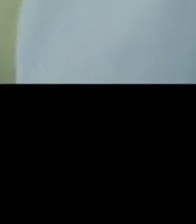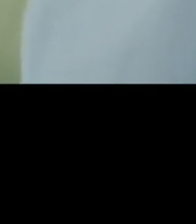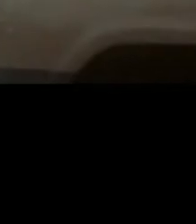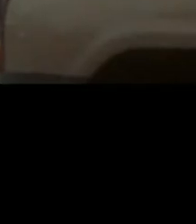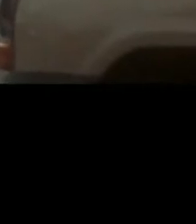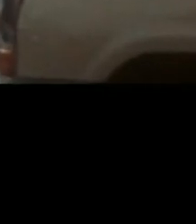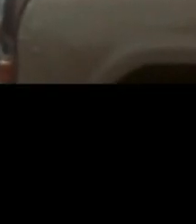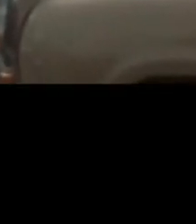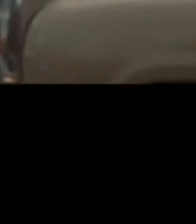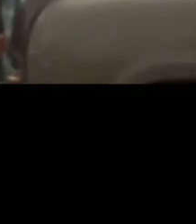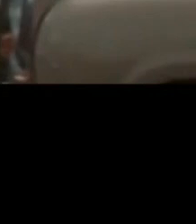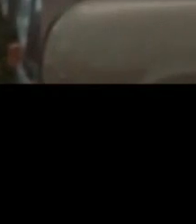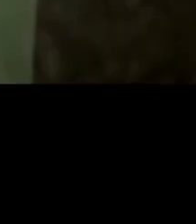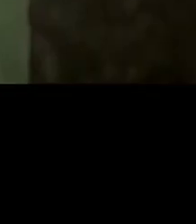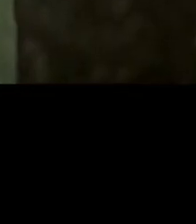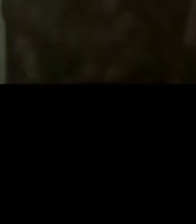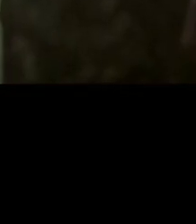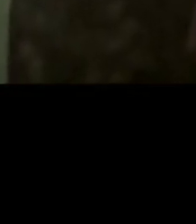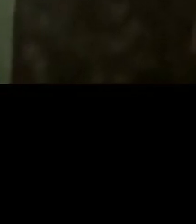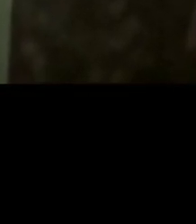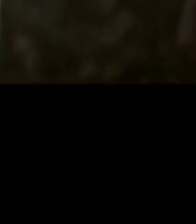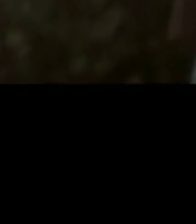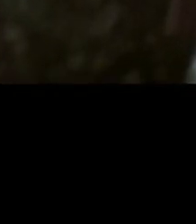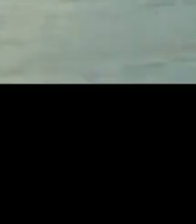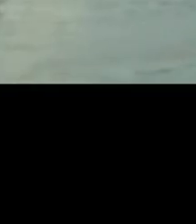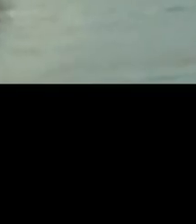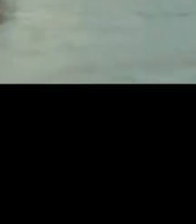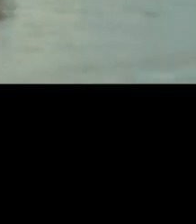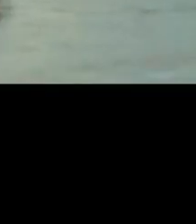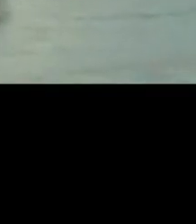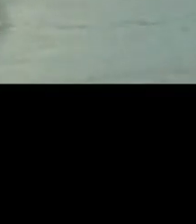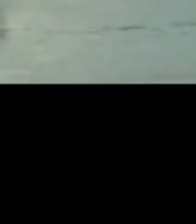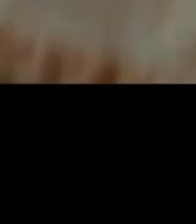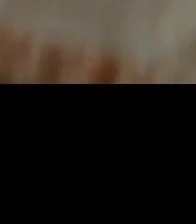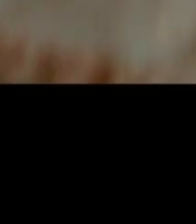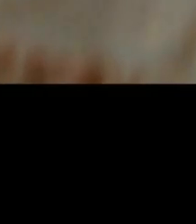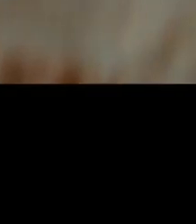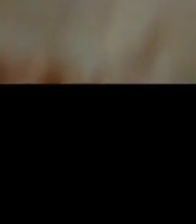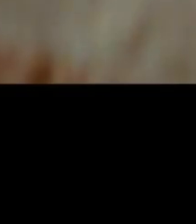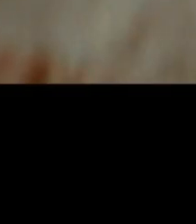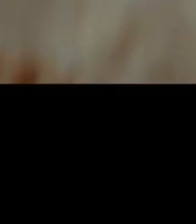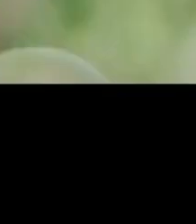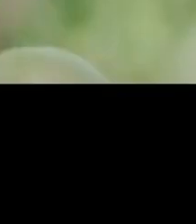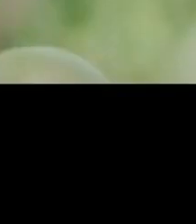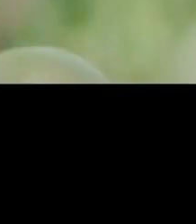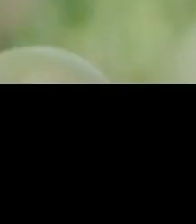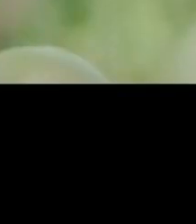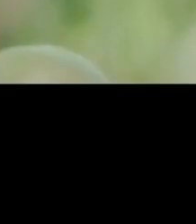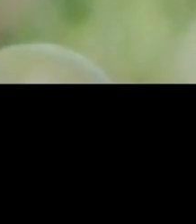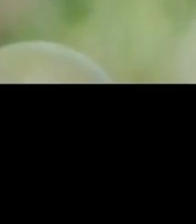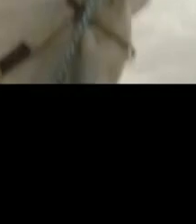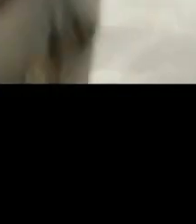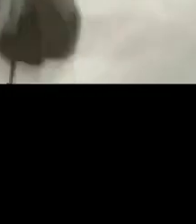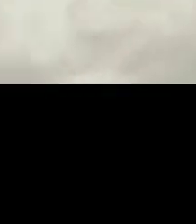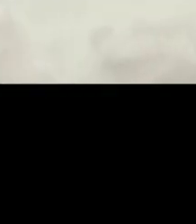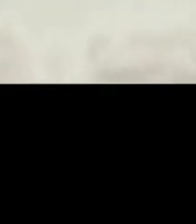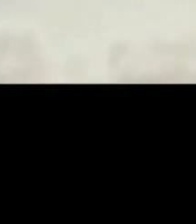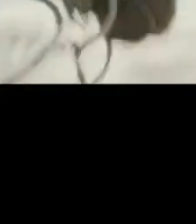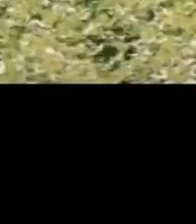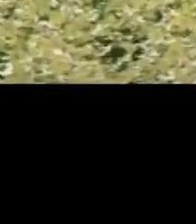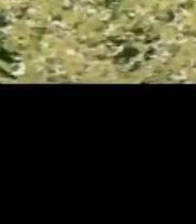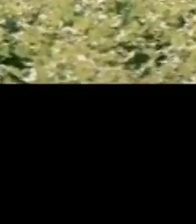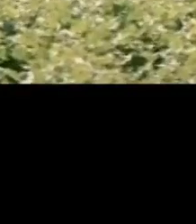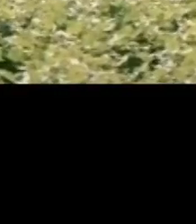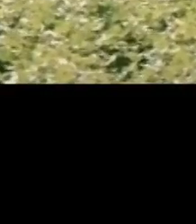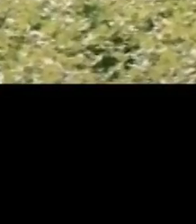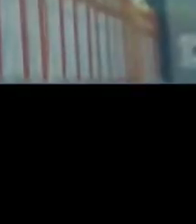En el Banco Agrario estamos invirtiendo en tecnología móvil para llegar a las fincas trabajando de la mano de un campo que produce,